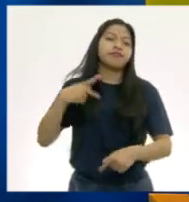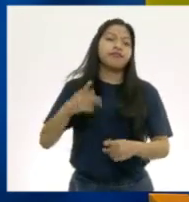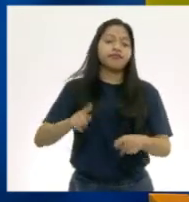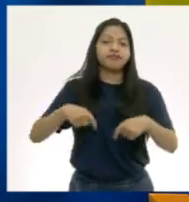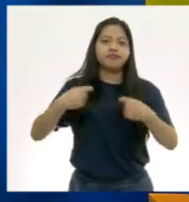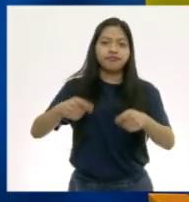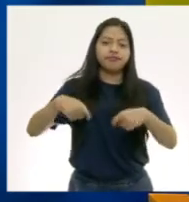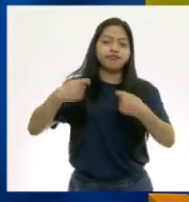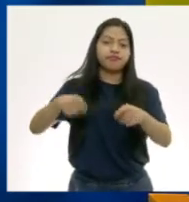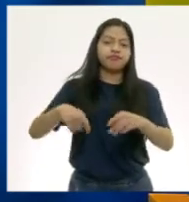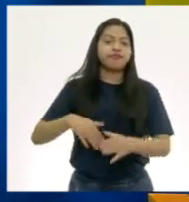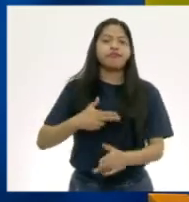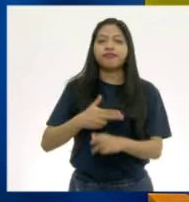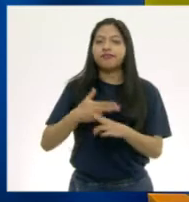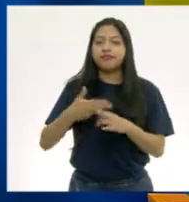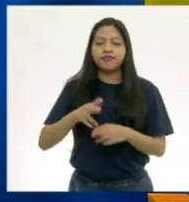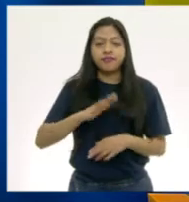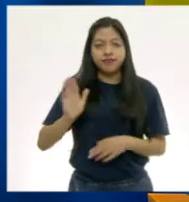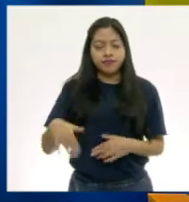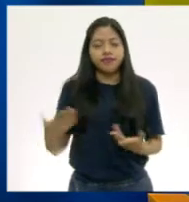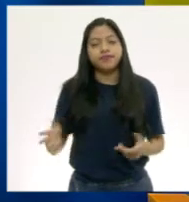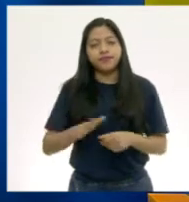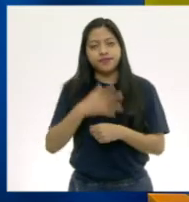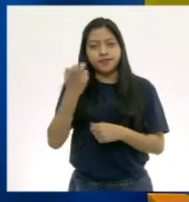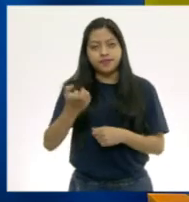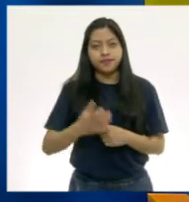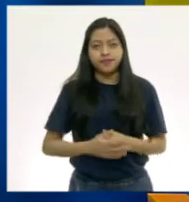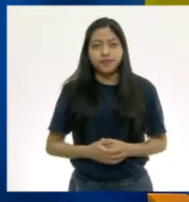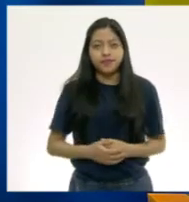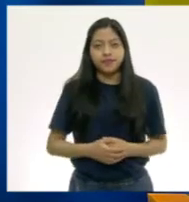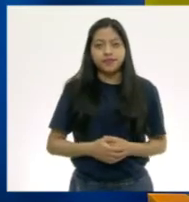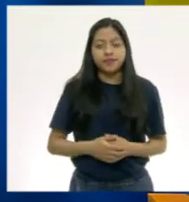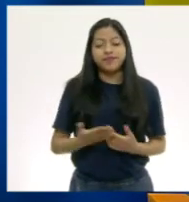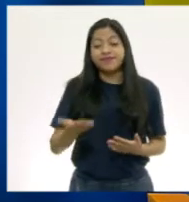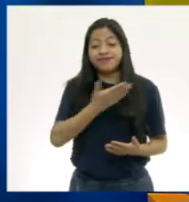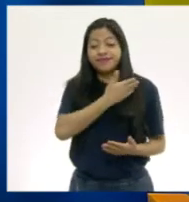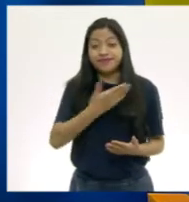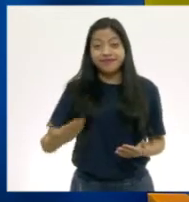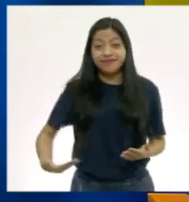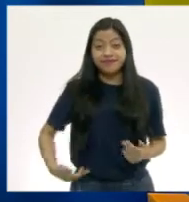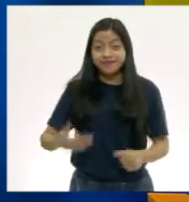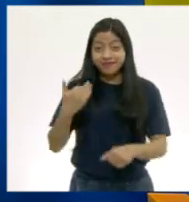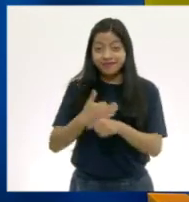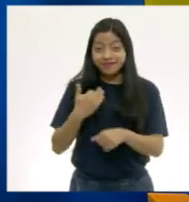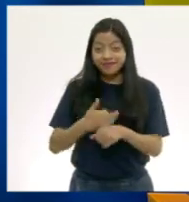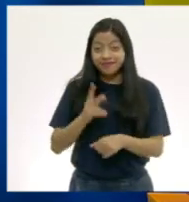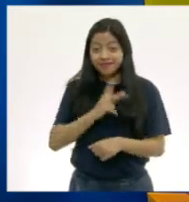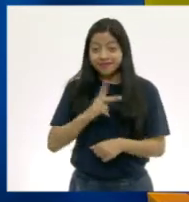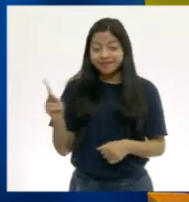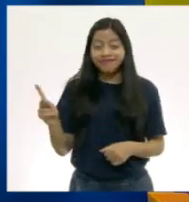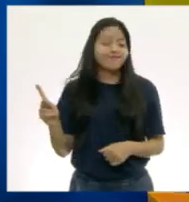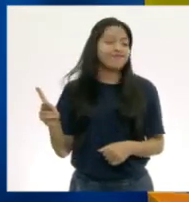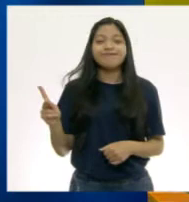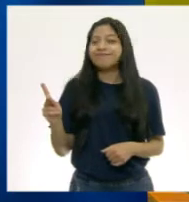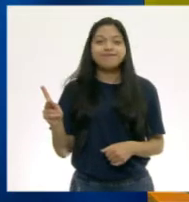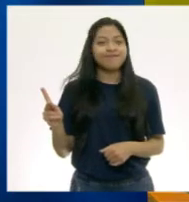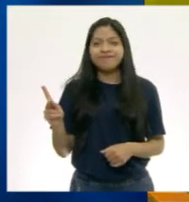en el poder hasta su muerte. Por eso, me temo que no se parece a un presidente como los que existen